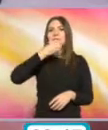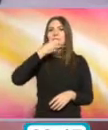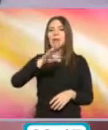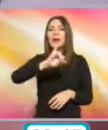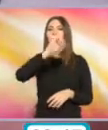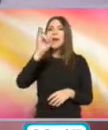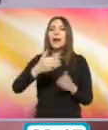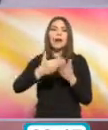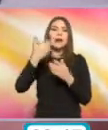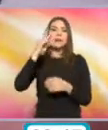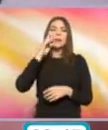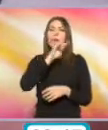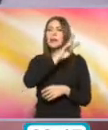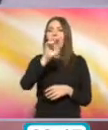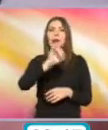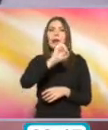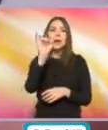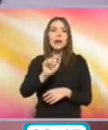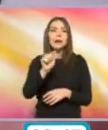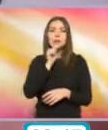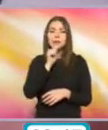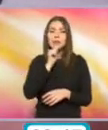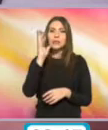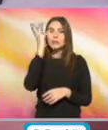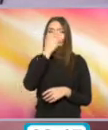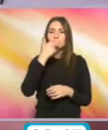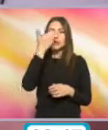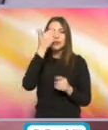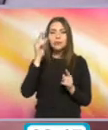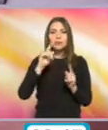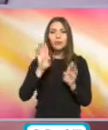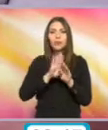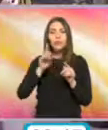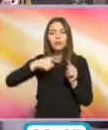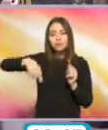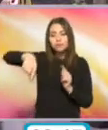algo así. Yo no había visto nunca algo Sí, así en no, una plaza no, de toros. impresionante. Entonces sí vale la